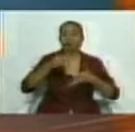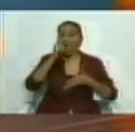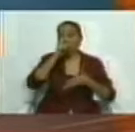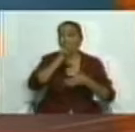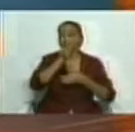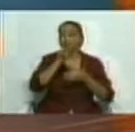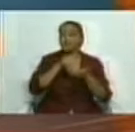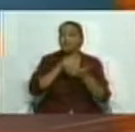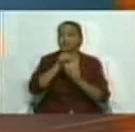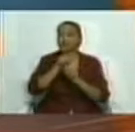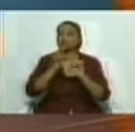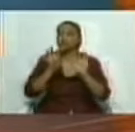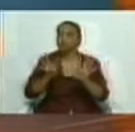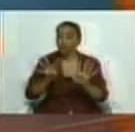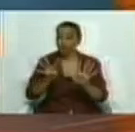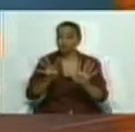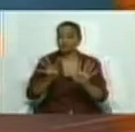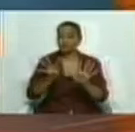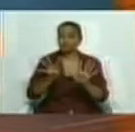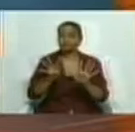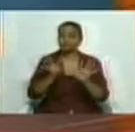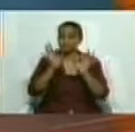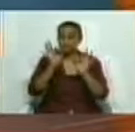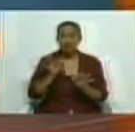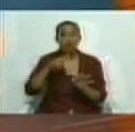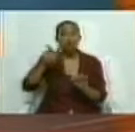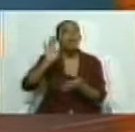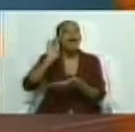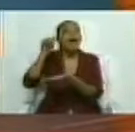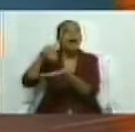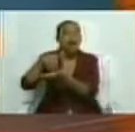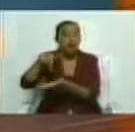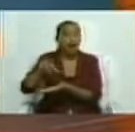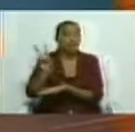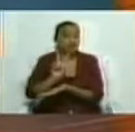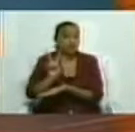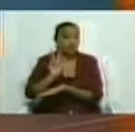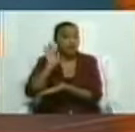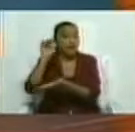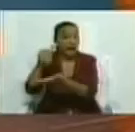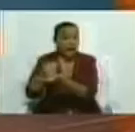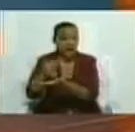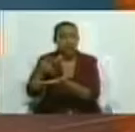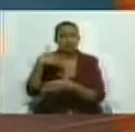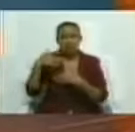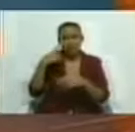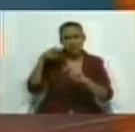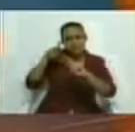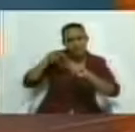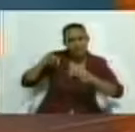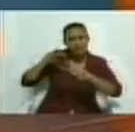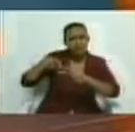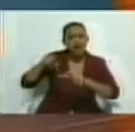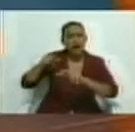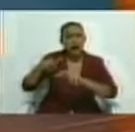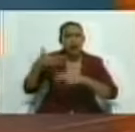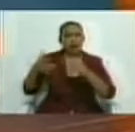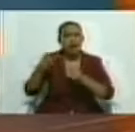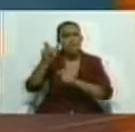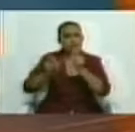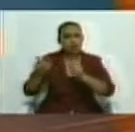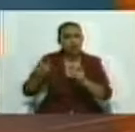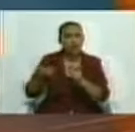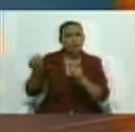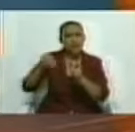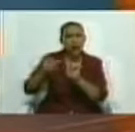tenía su zona de acción en el estado aragua con el paso del tiempo se pudo verificar su crecimiento hacia otras